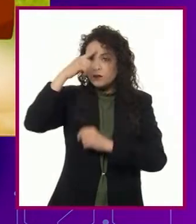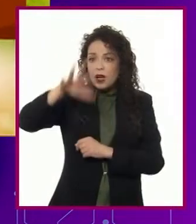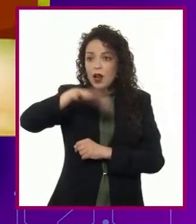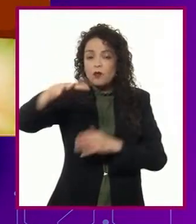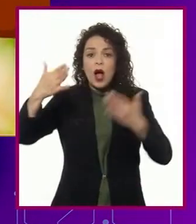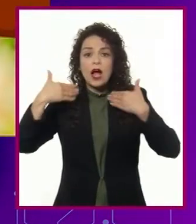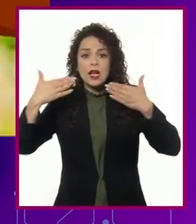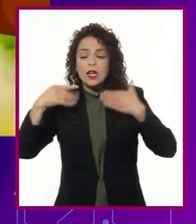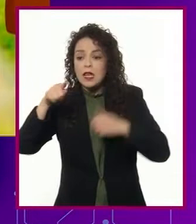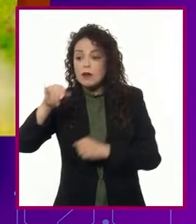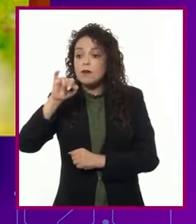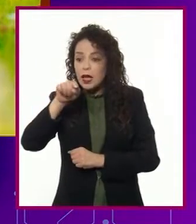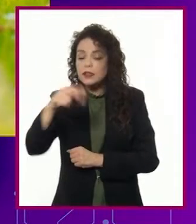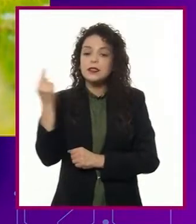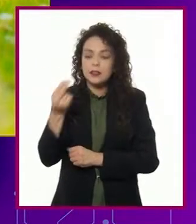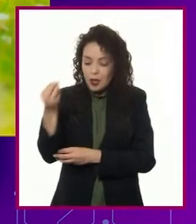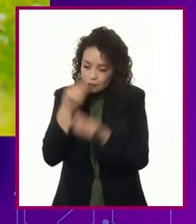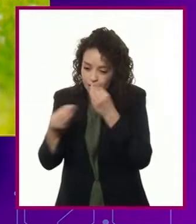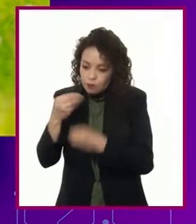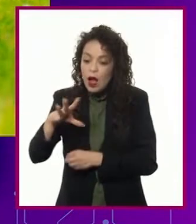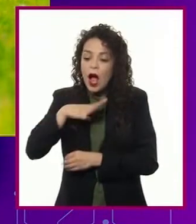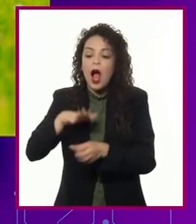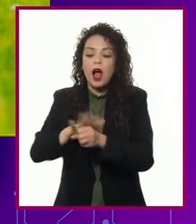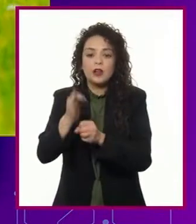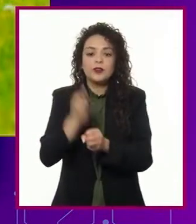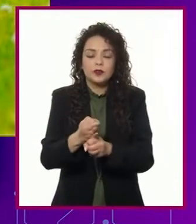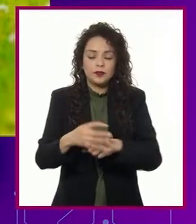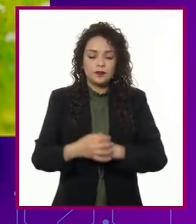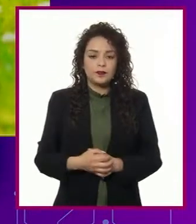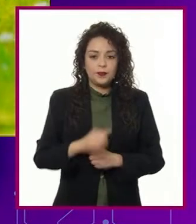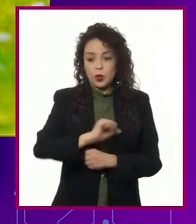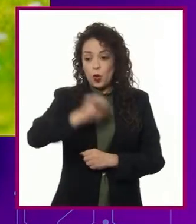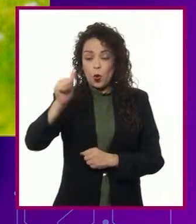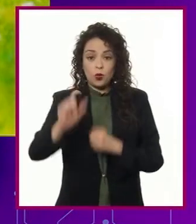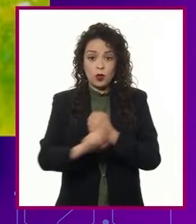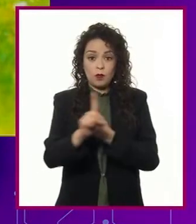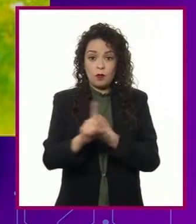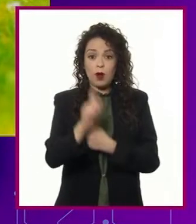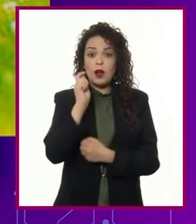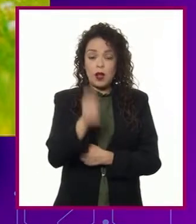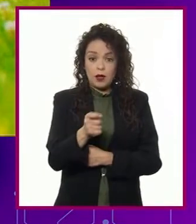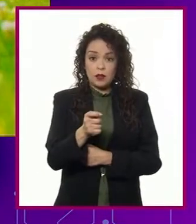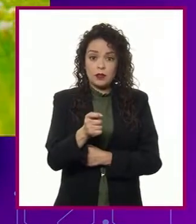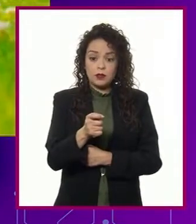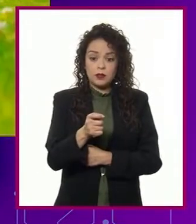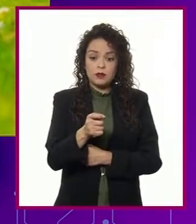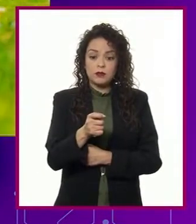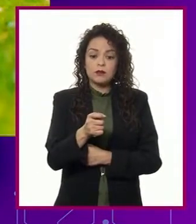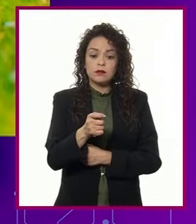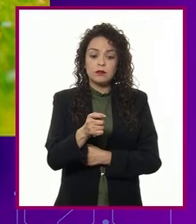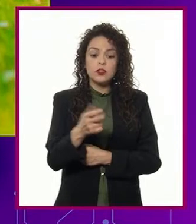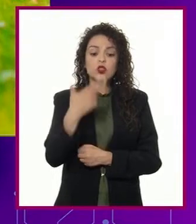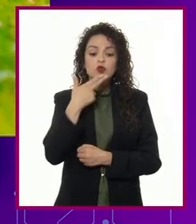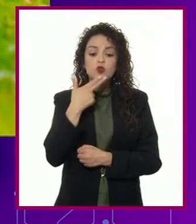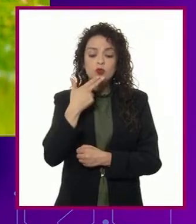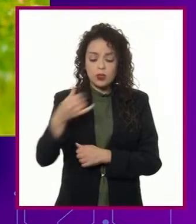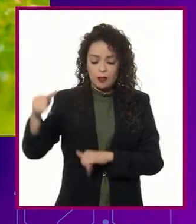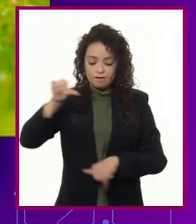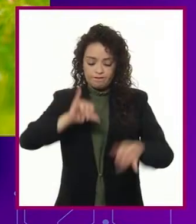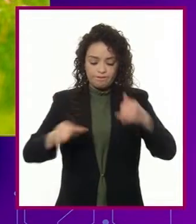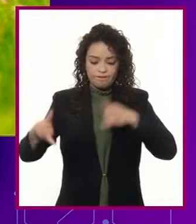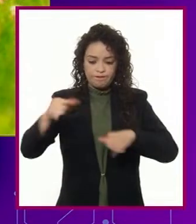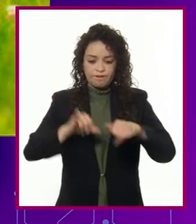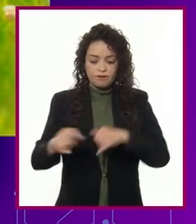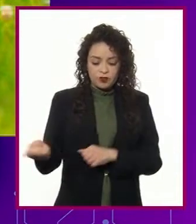más favorables a sus necesidades. Otro problema al que se enfrentan las abejas es al uso de agroquímicos en